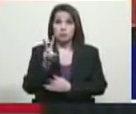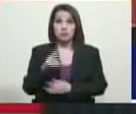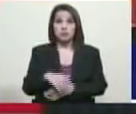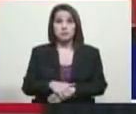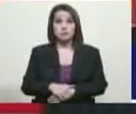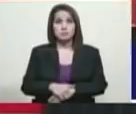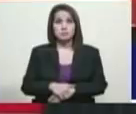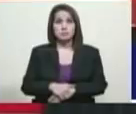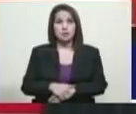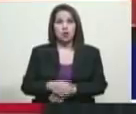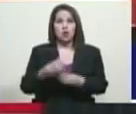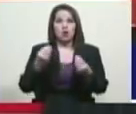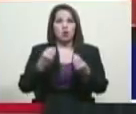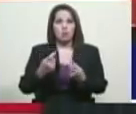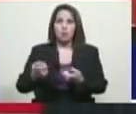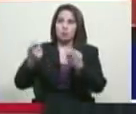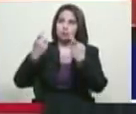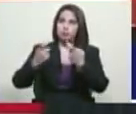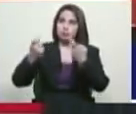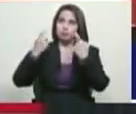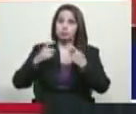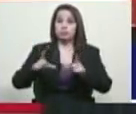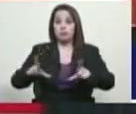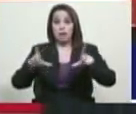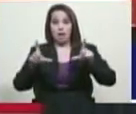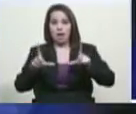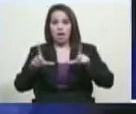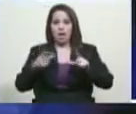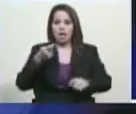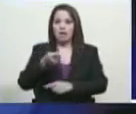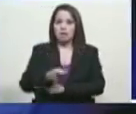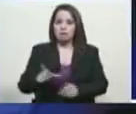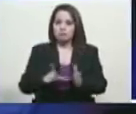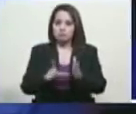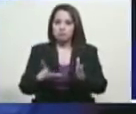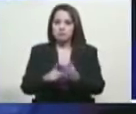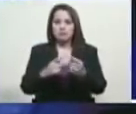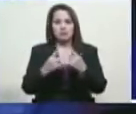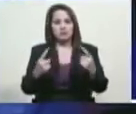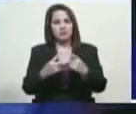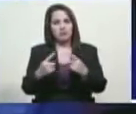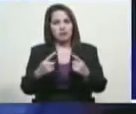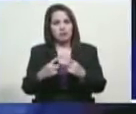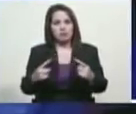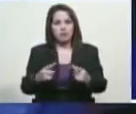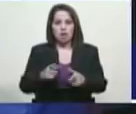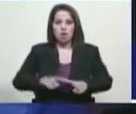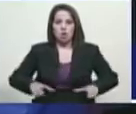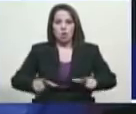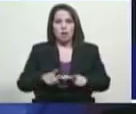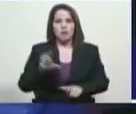de formarse y de obtener su título de bachiller en la República en diferentes escenarios de la patria.